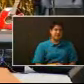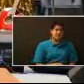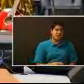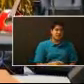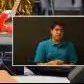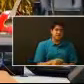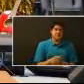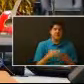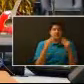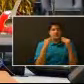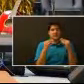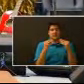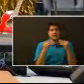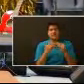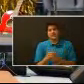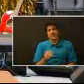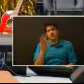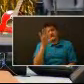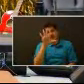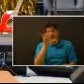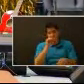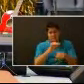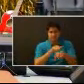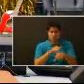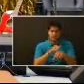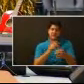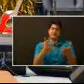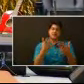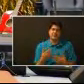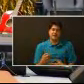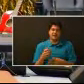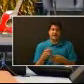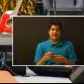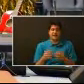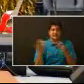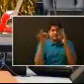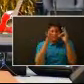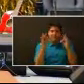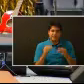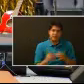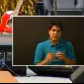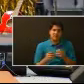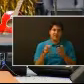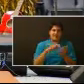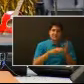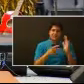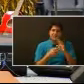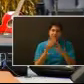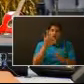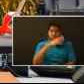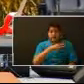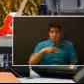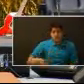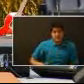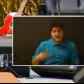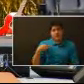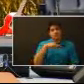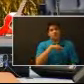piedras que llevaba figuren los cinco ministerios. Entonces, hermano, nosotros debemos de ser